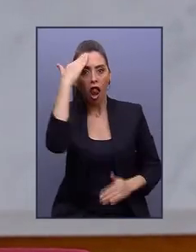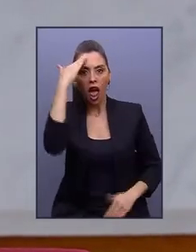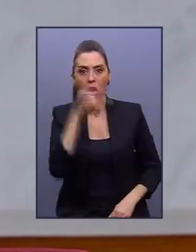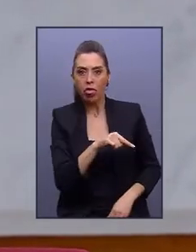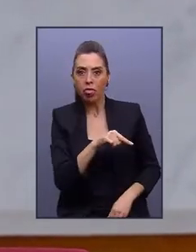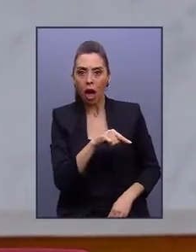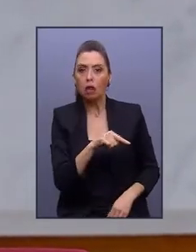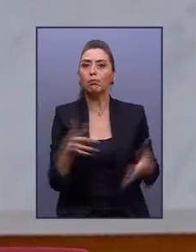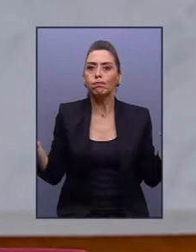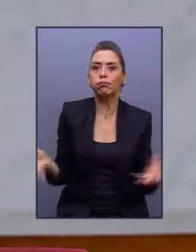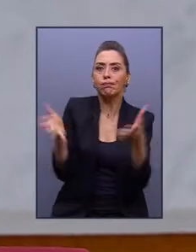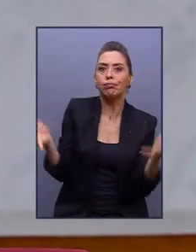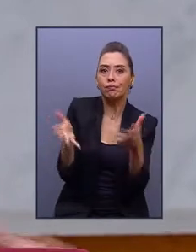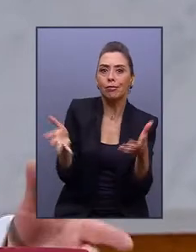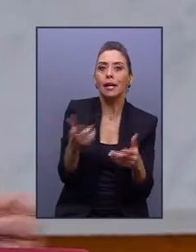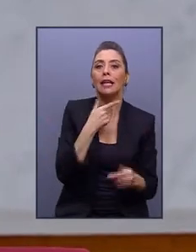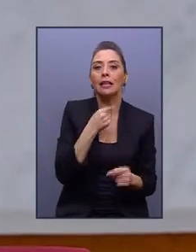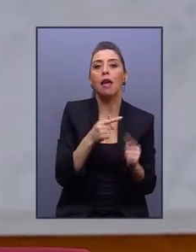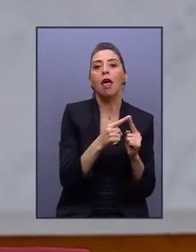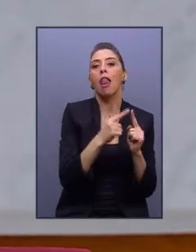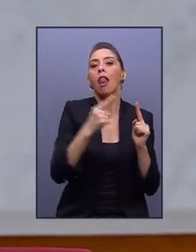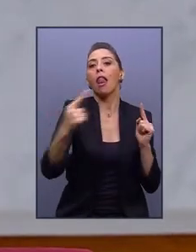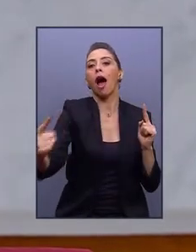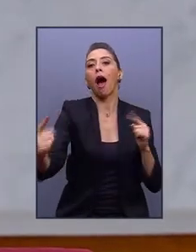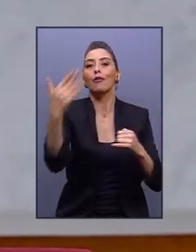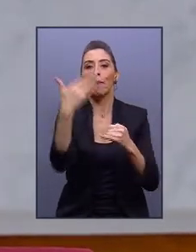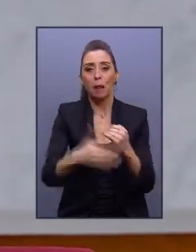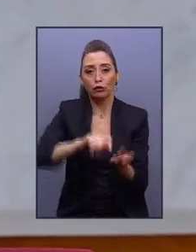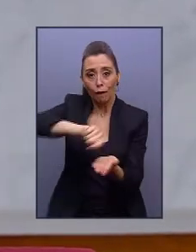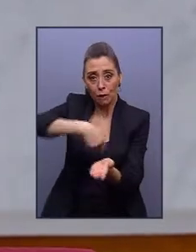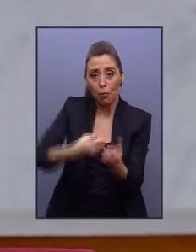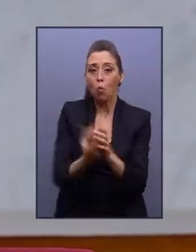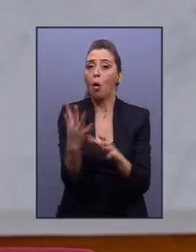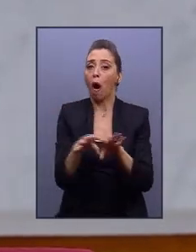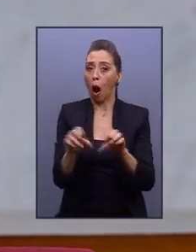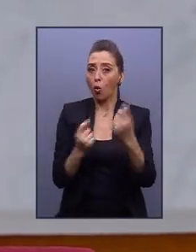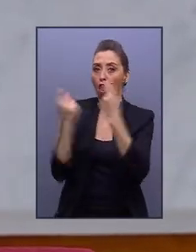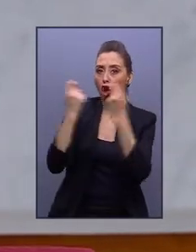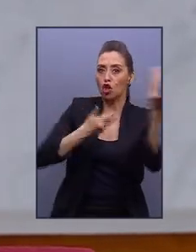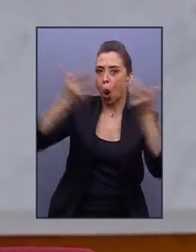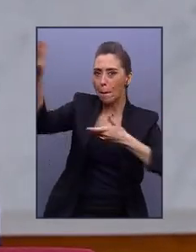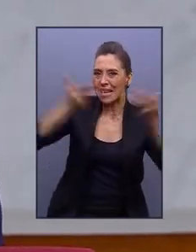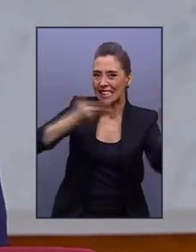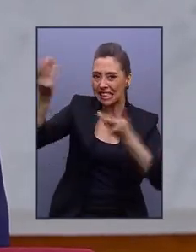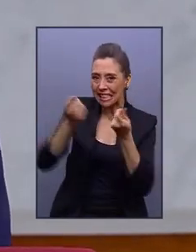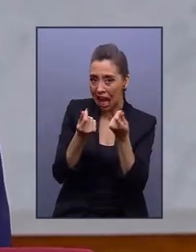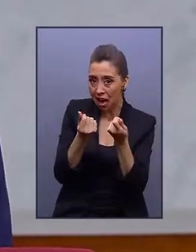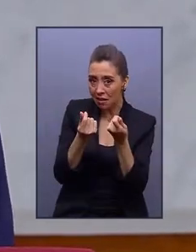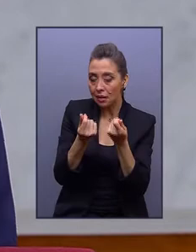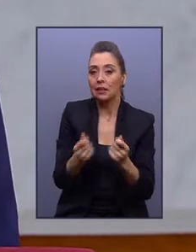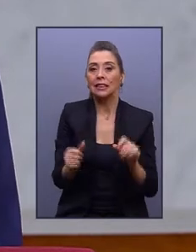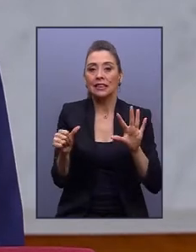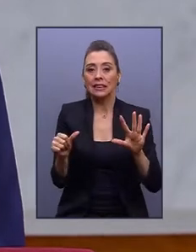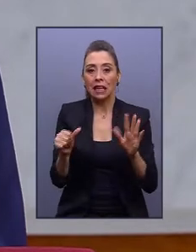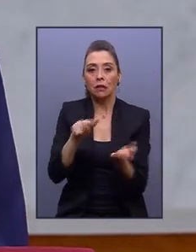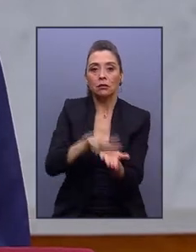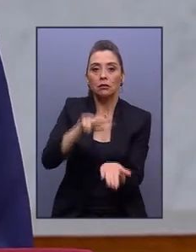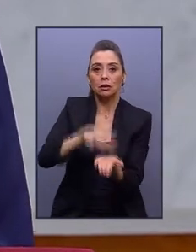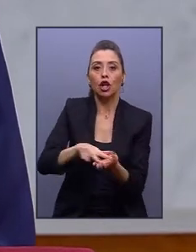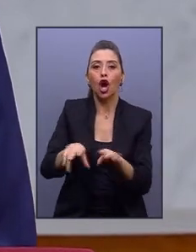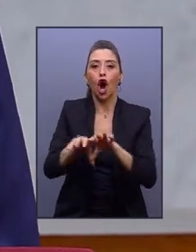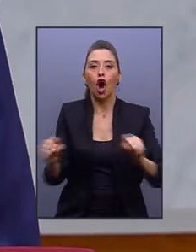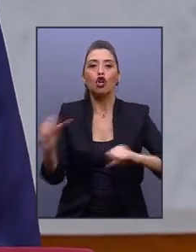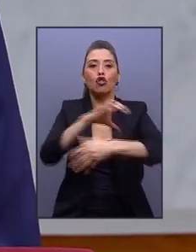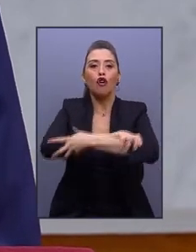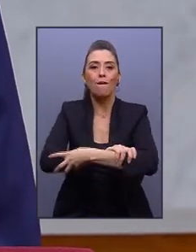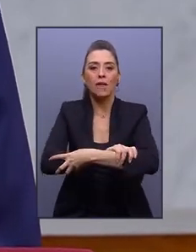esto es lo que queremos proyectar a largo plazo. Firmamos nuevos acuerdos comerciales y ratificamos 6 nuevos convenios para evitar la